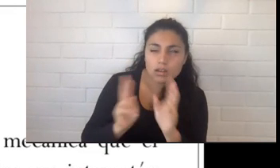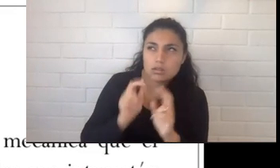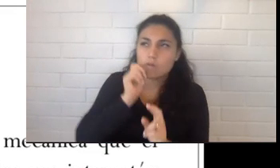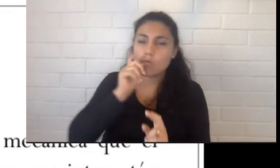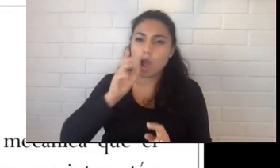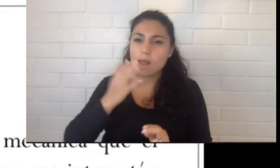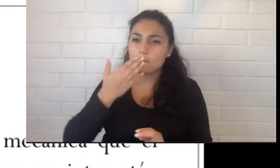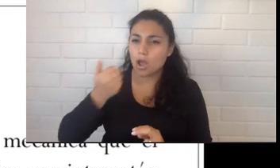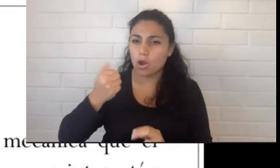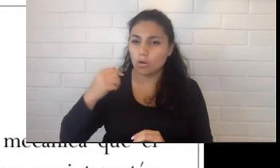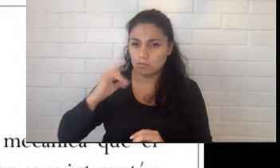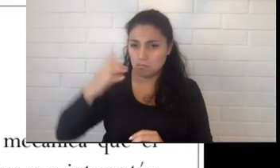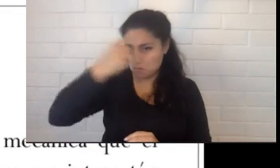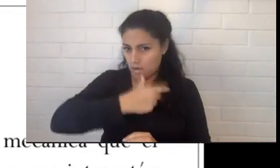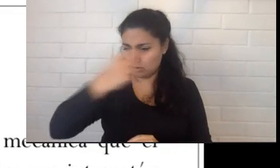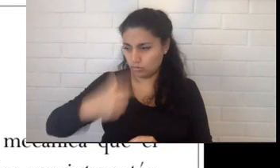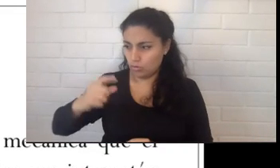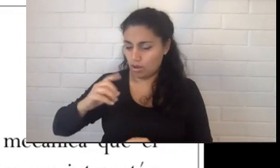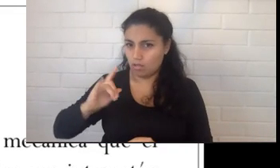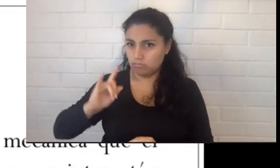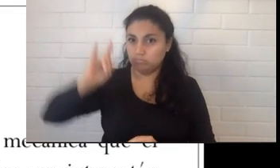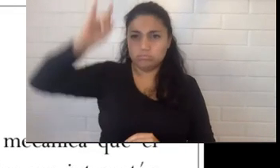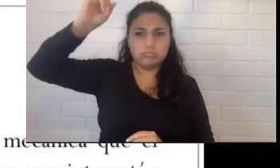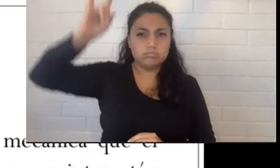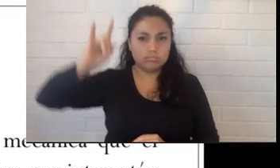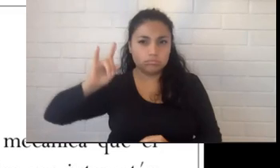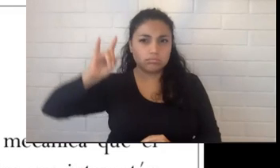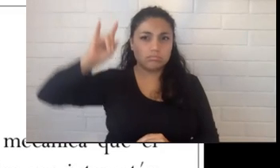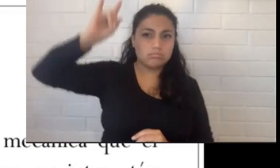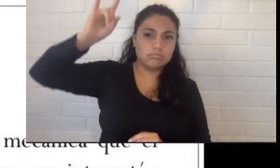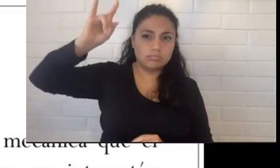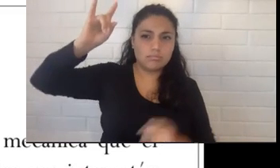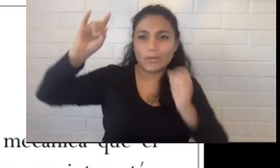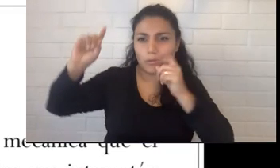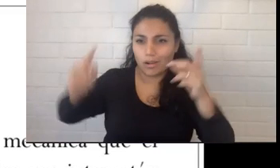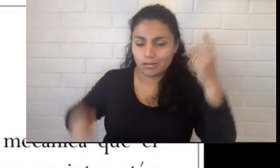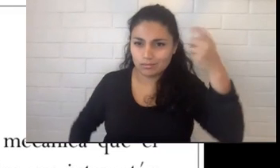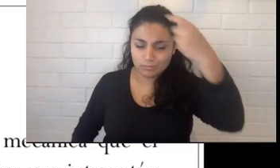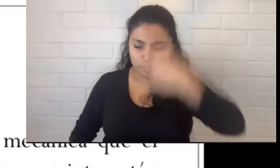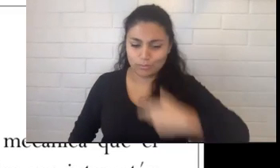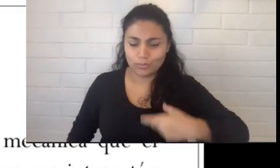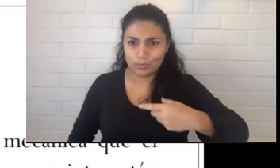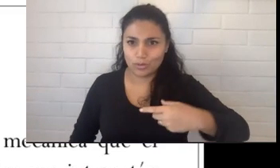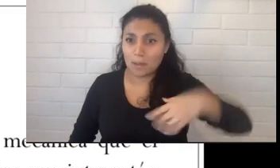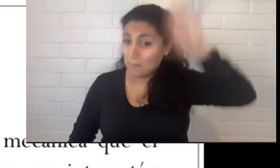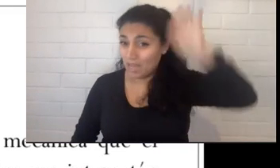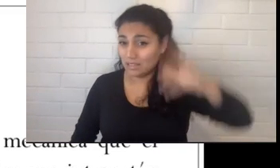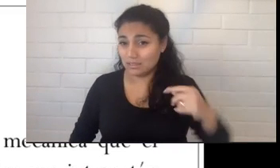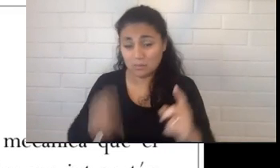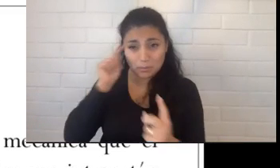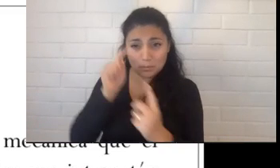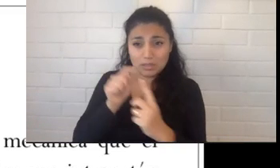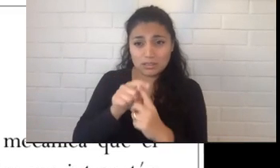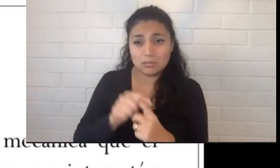la altura de las personas que viven en la casa, cuál será la altura de la persona que cotidianamente y principalmente se